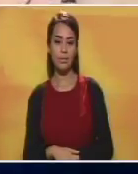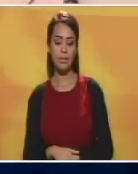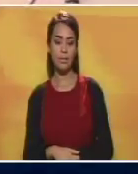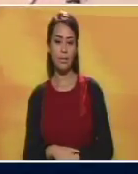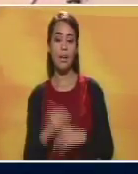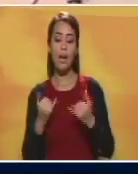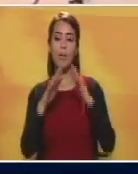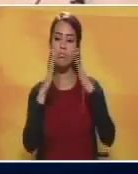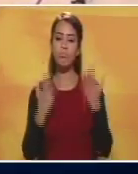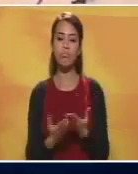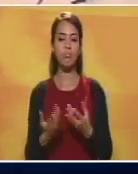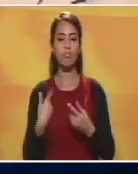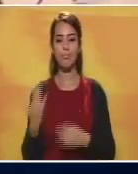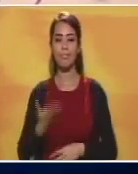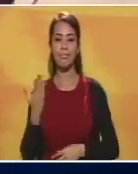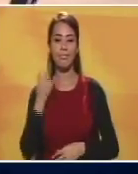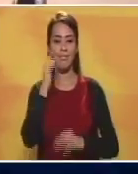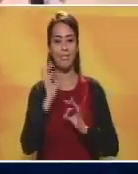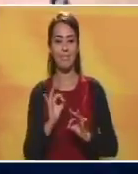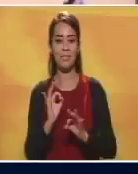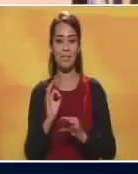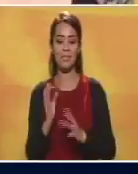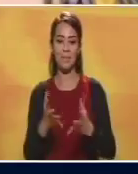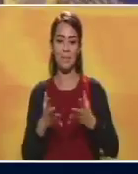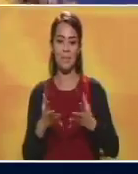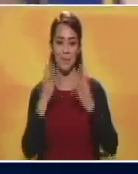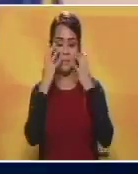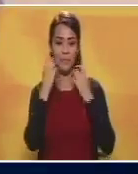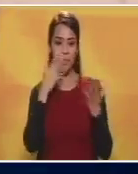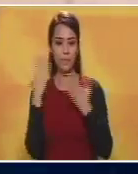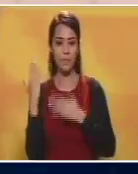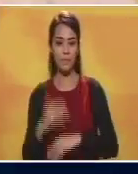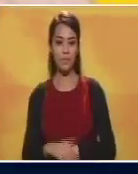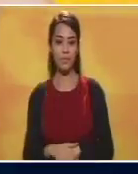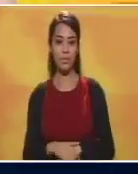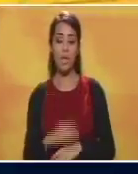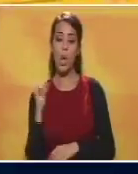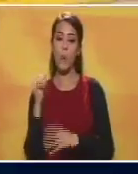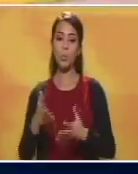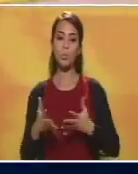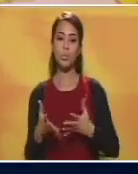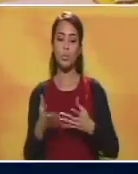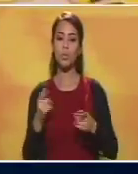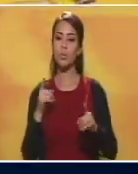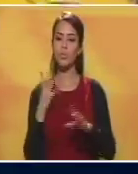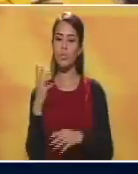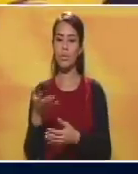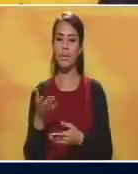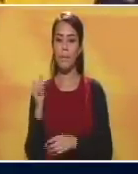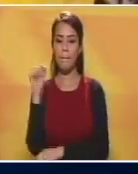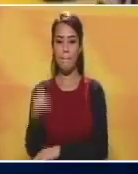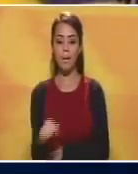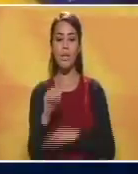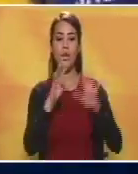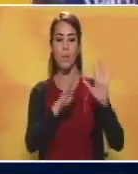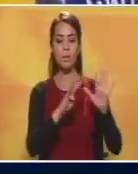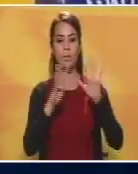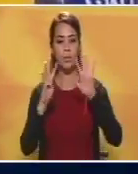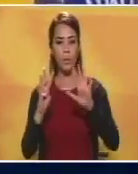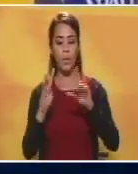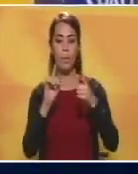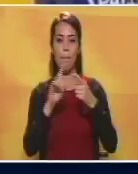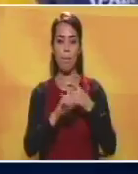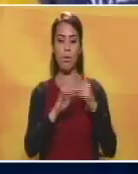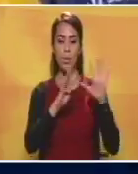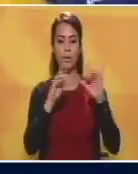Pasamos al planeta de los gigantes porque los guerreros de Golden State dejaron en el camino a los Spurs de San Antonio tras vencer 99-91